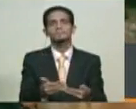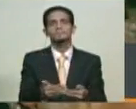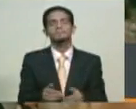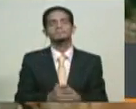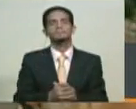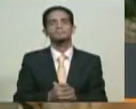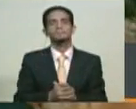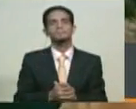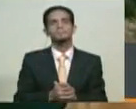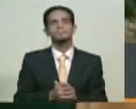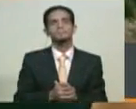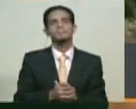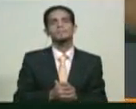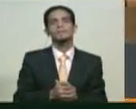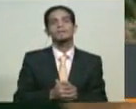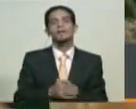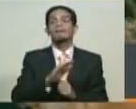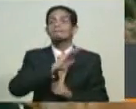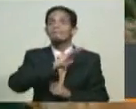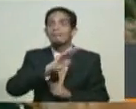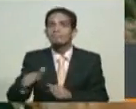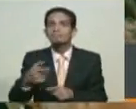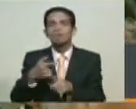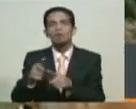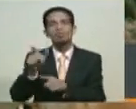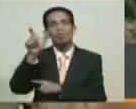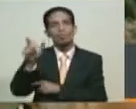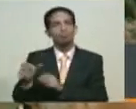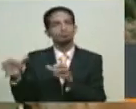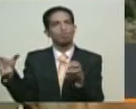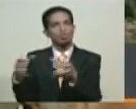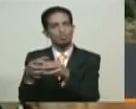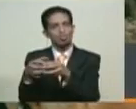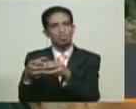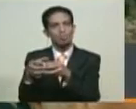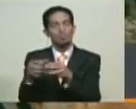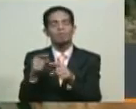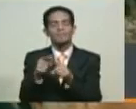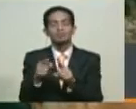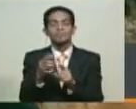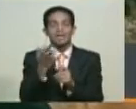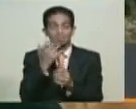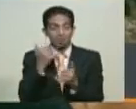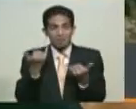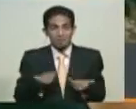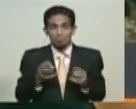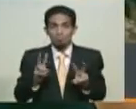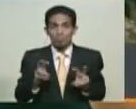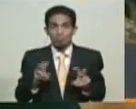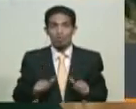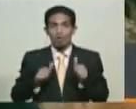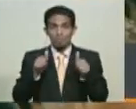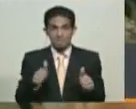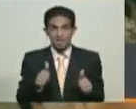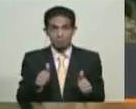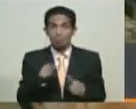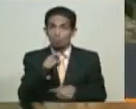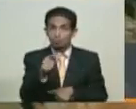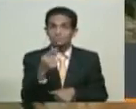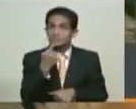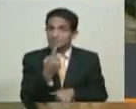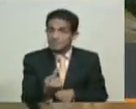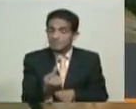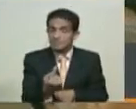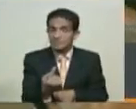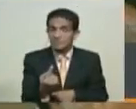económicos del país, castigando a otros sectores. Pero hay en este nuevo comienzo que usted plantea,